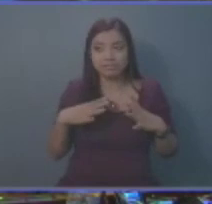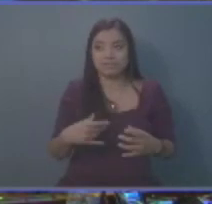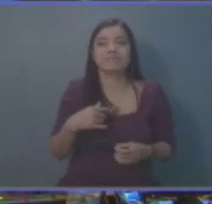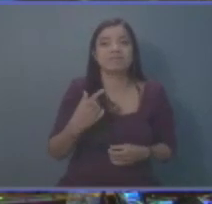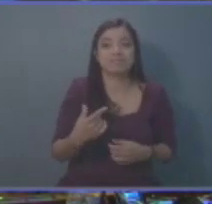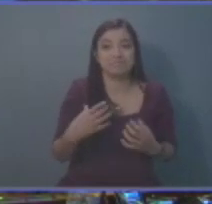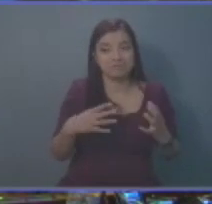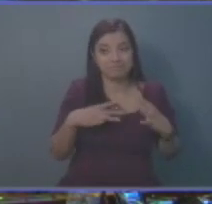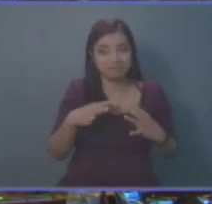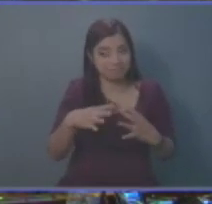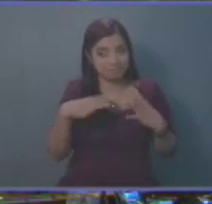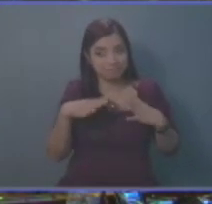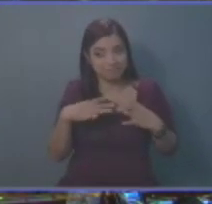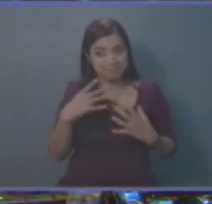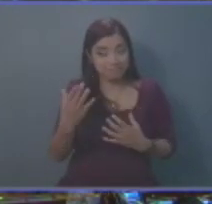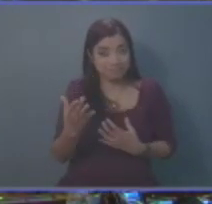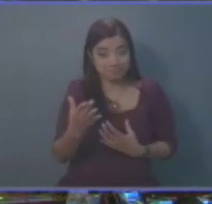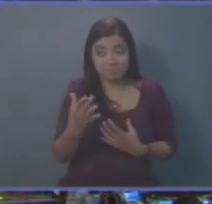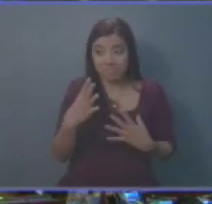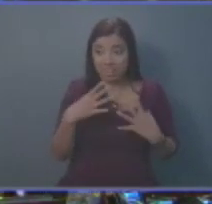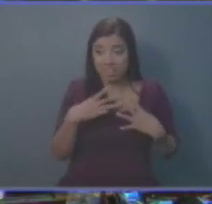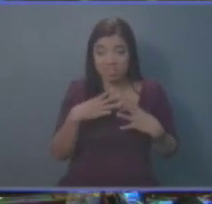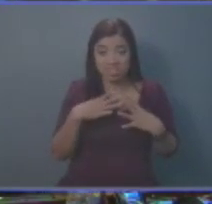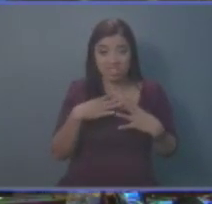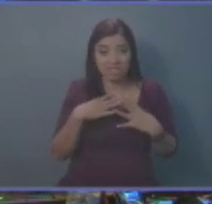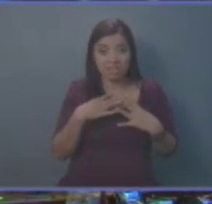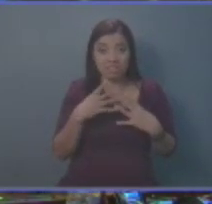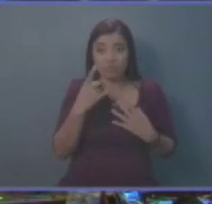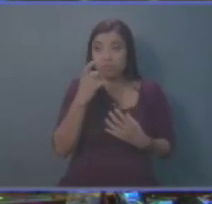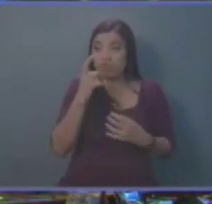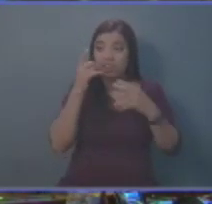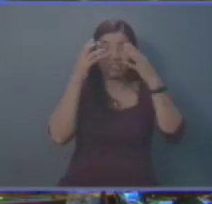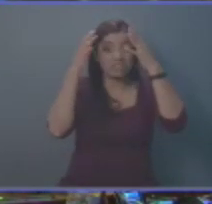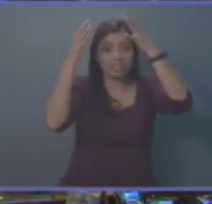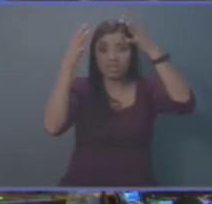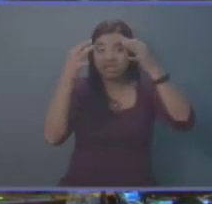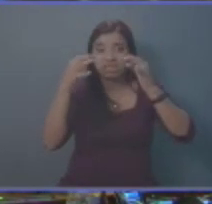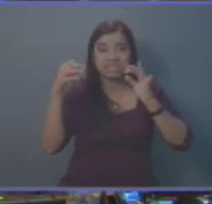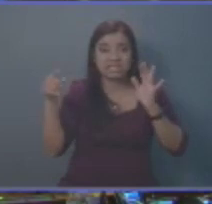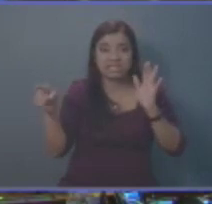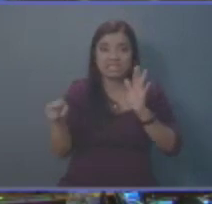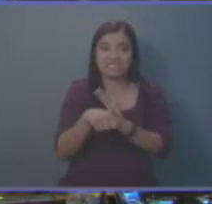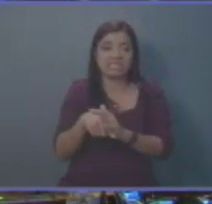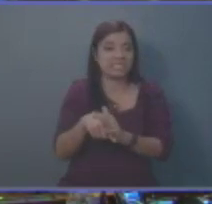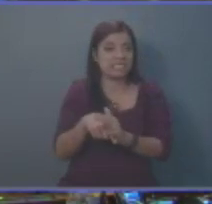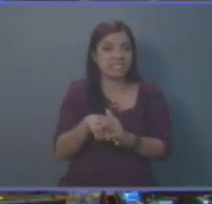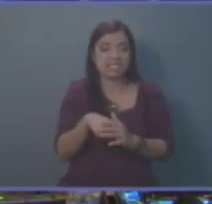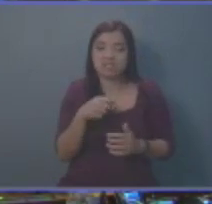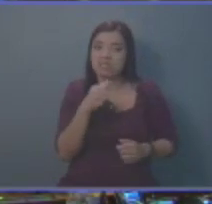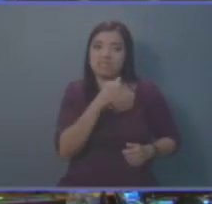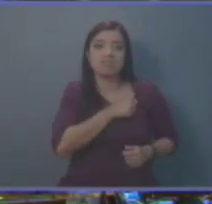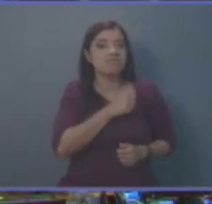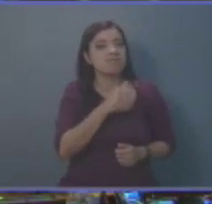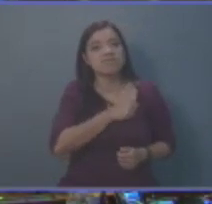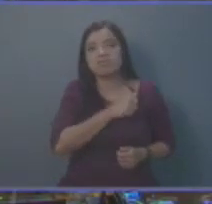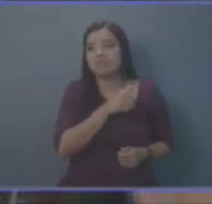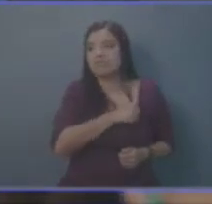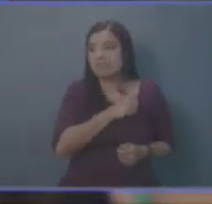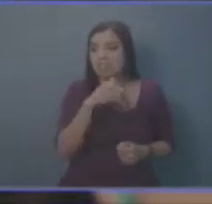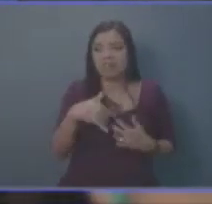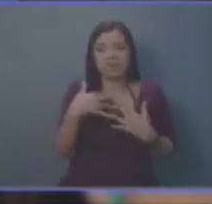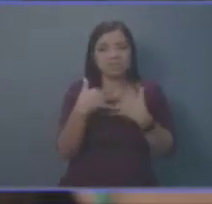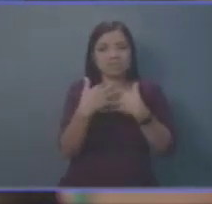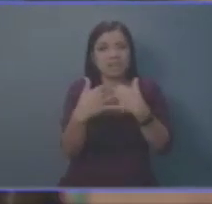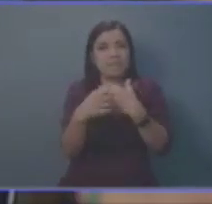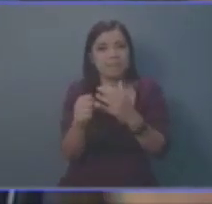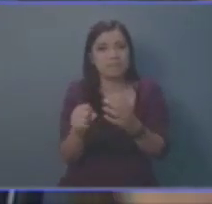decisión, como lamentablemente hay muchas en esta Asamblea Legislativa, irresponsable. En esta Asamblea Legislativa